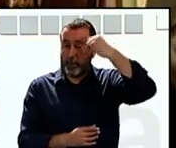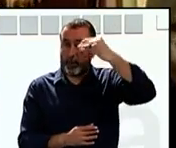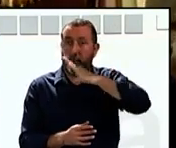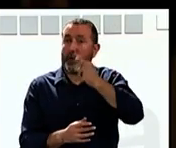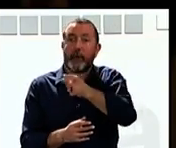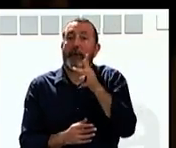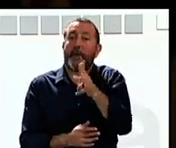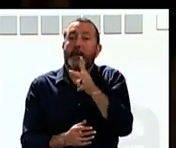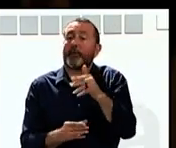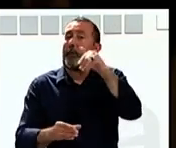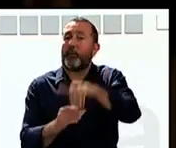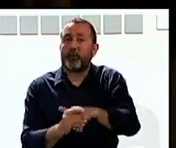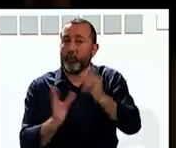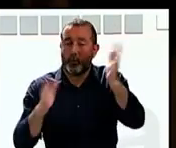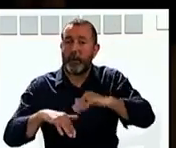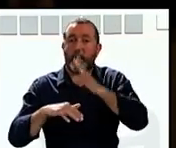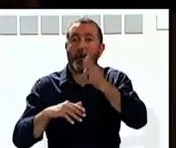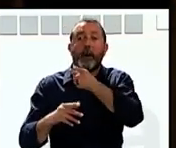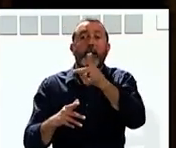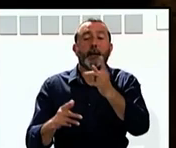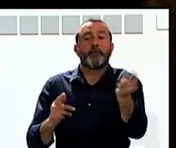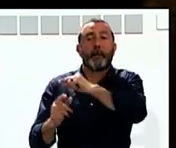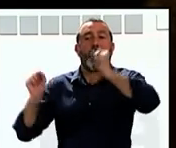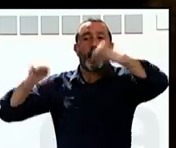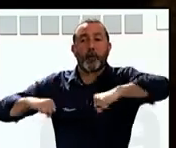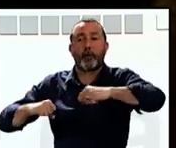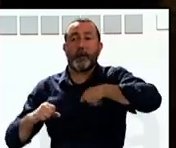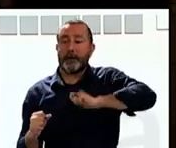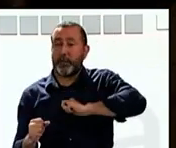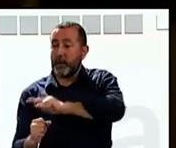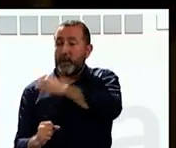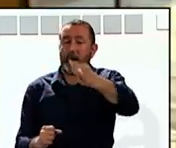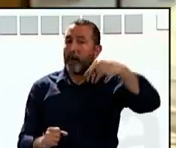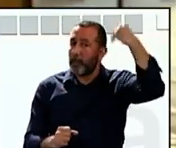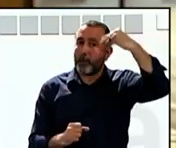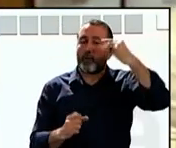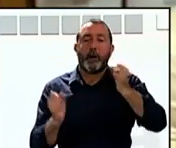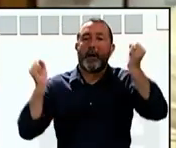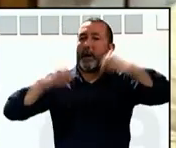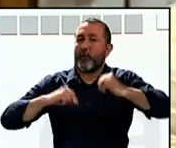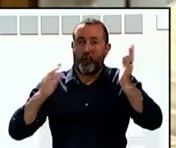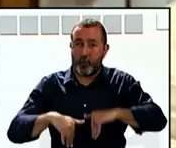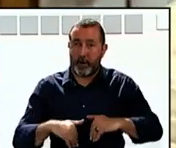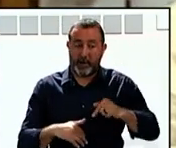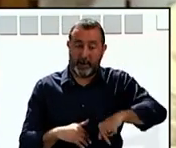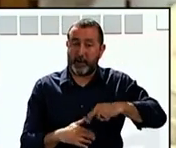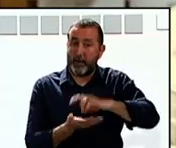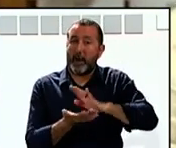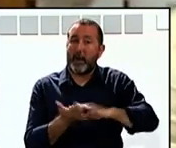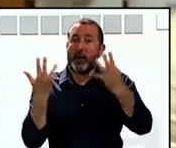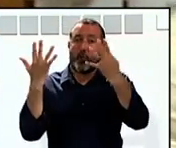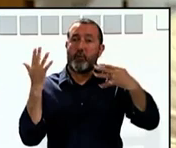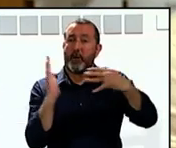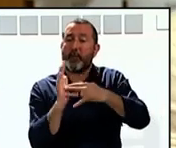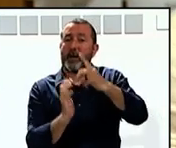voto al no existir un acuerdo de reciprocidad entre ambos países hay más de 9.100 personas marroquíes que